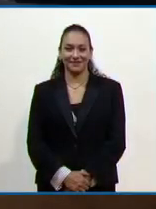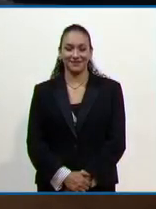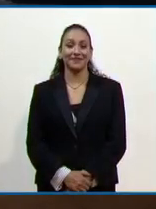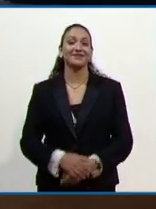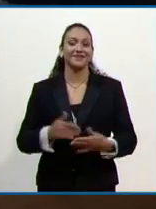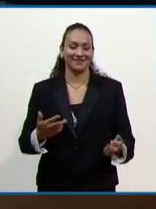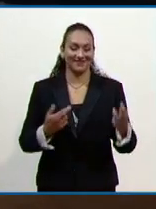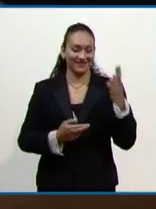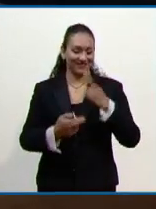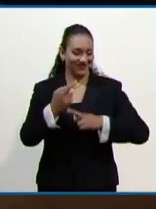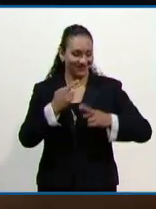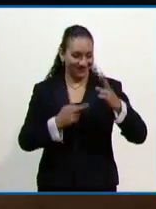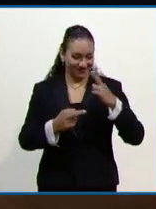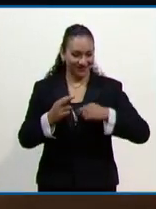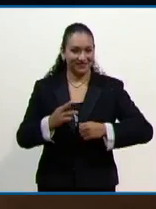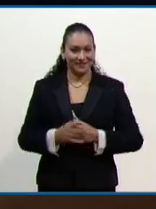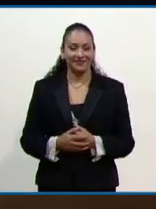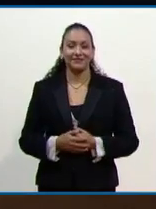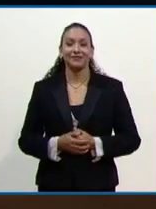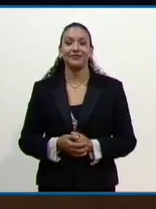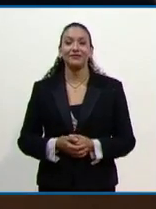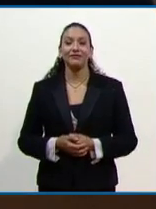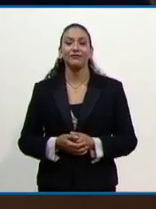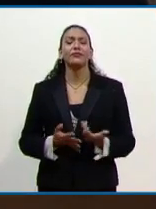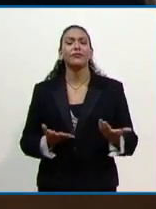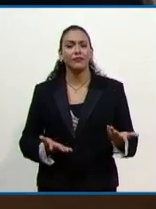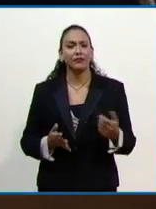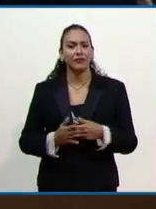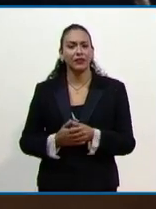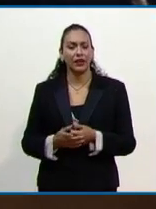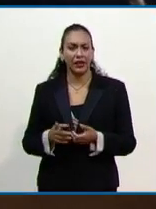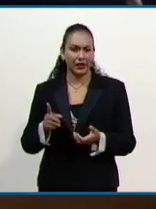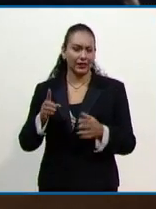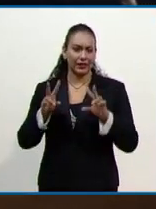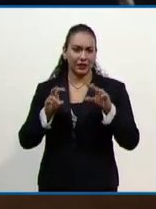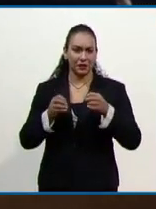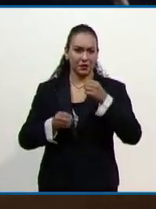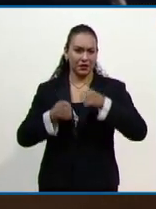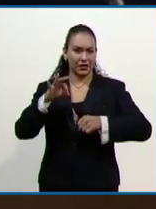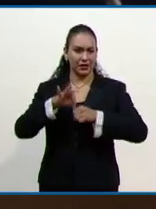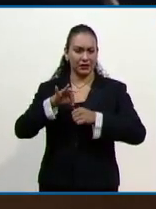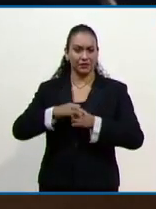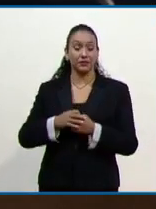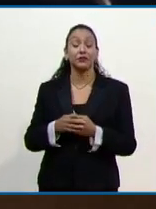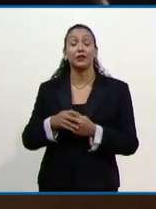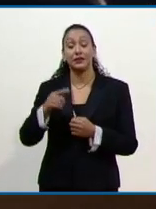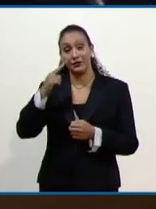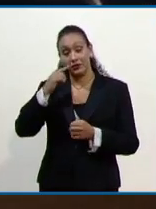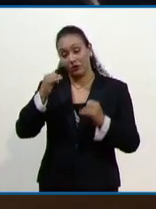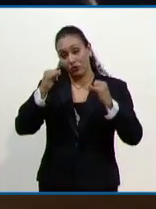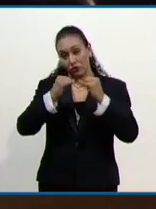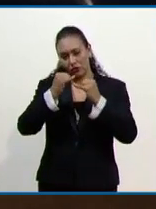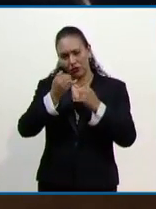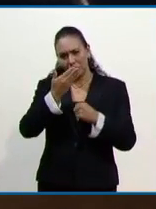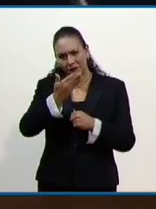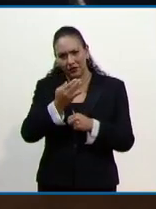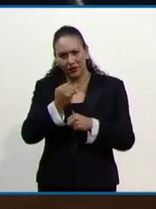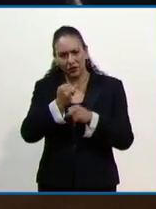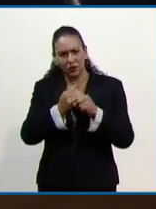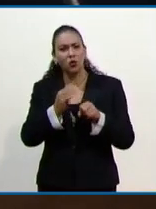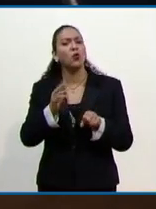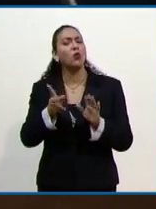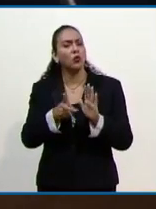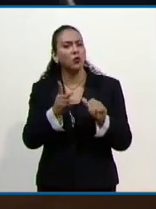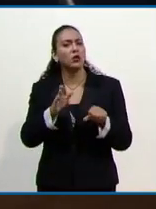Ya estamos de regreso ahora con información electoral. La Sala Superior ordenó realizar un nuevo análisis sobre posible violencia política